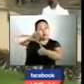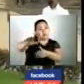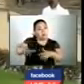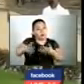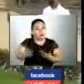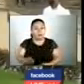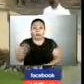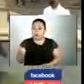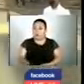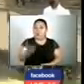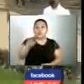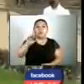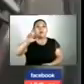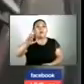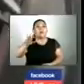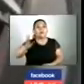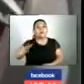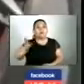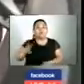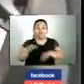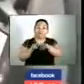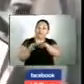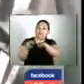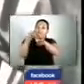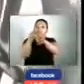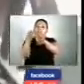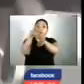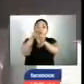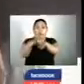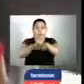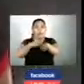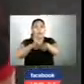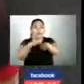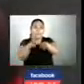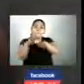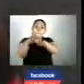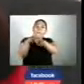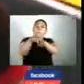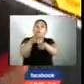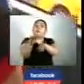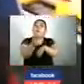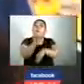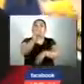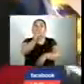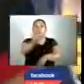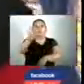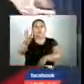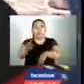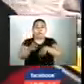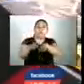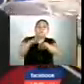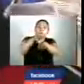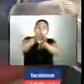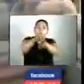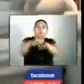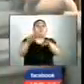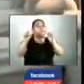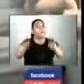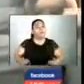trata de tres nuevos autobuses a doble nivel. Cada unidad tiene capacidad para trasladar a 44 pasajeros.